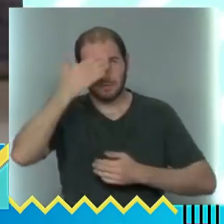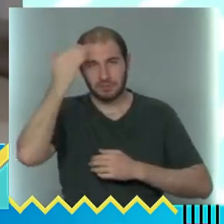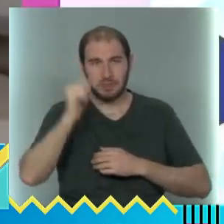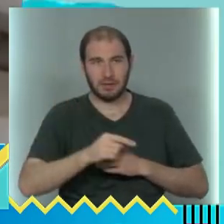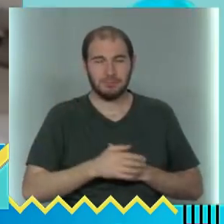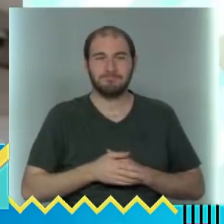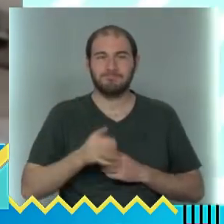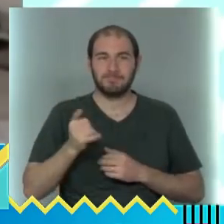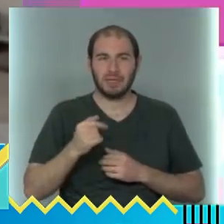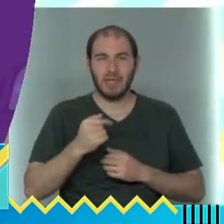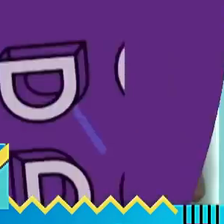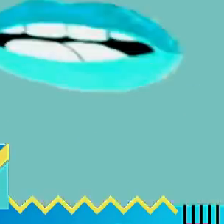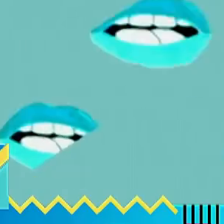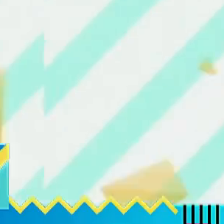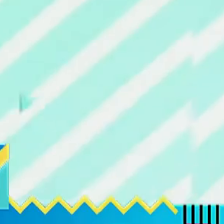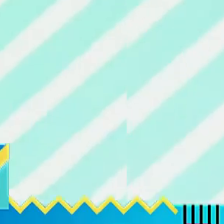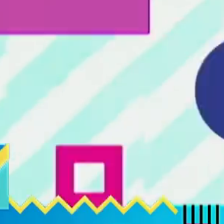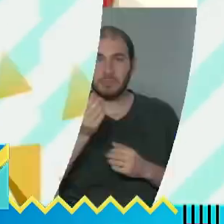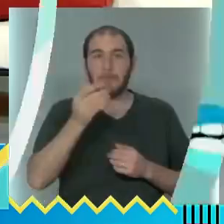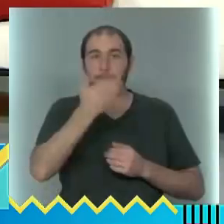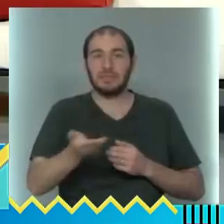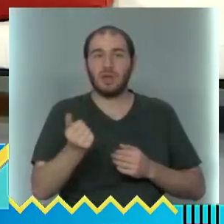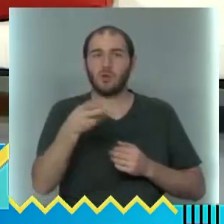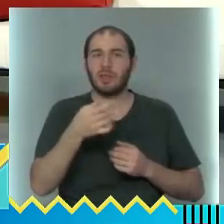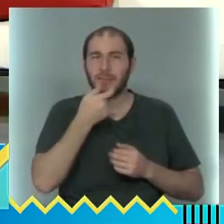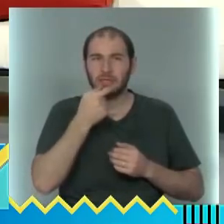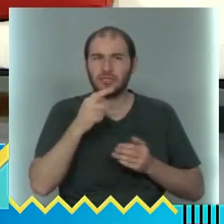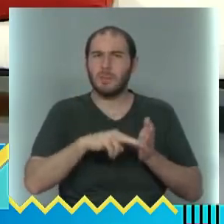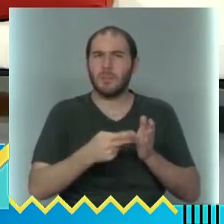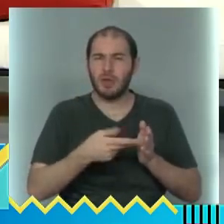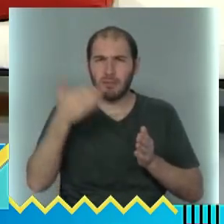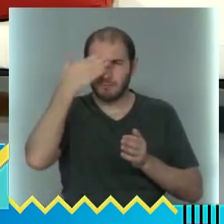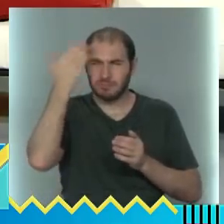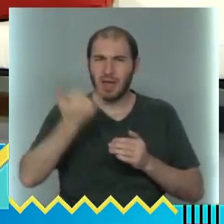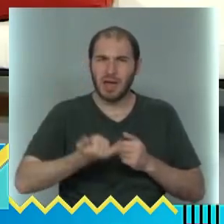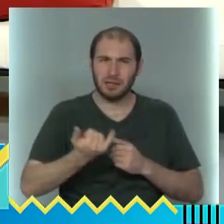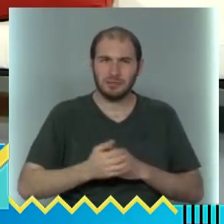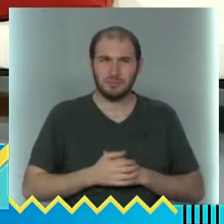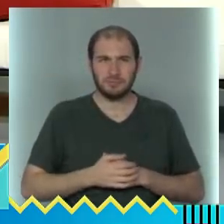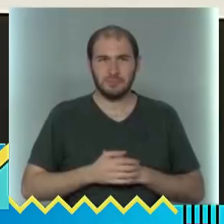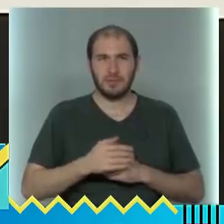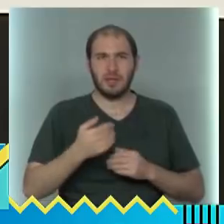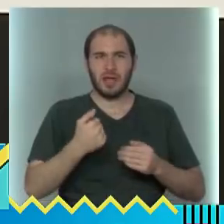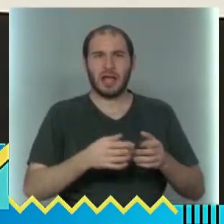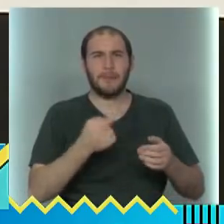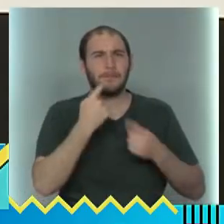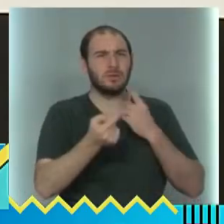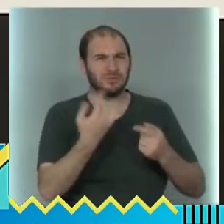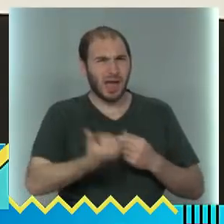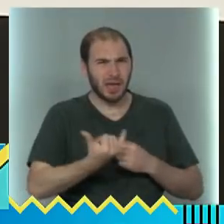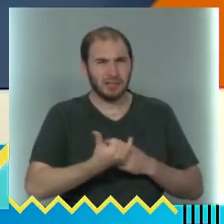enfermedad. Claro. ¿No? Sebastián, ¿se sabe a cuántas personas en Mendoza está afectando el Parkinson? Mirá, ¿tenemos algún